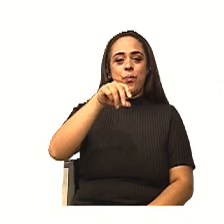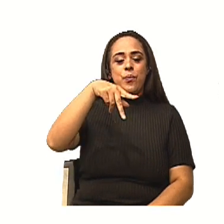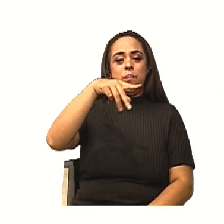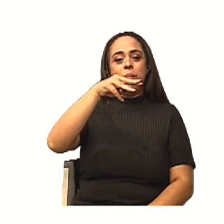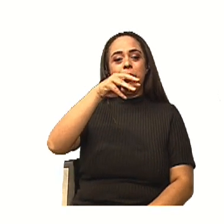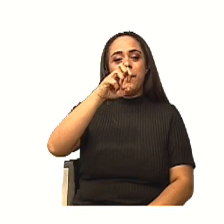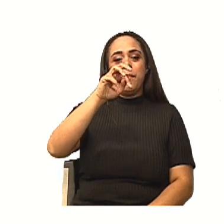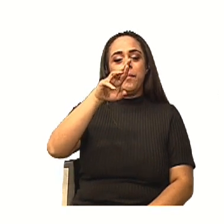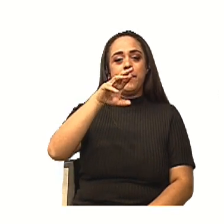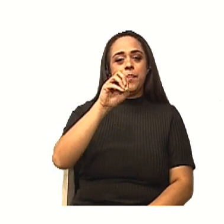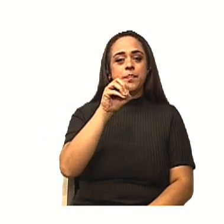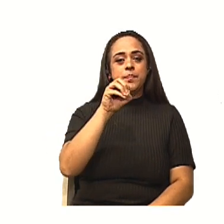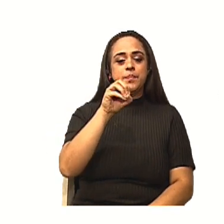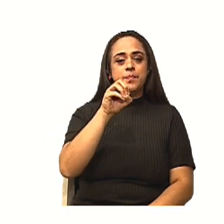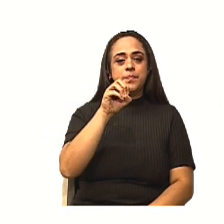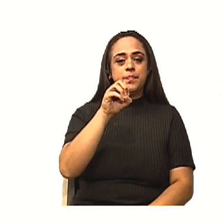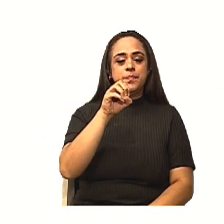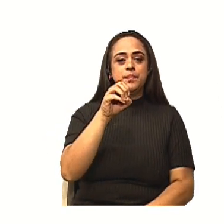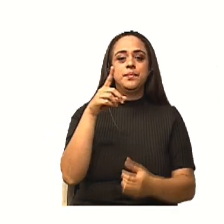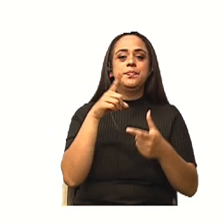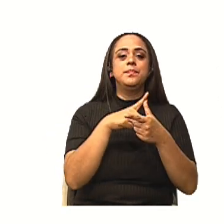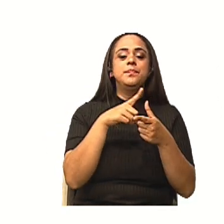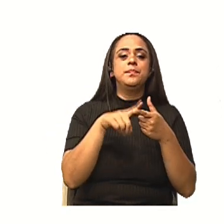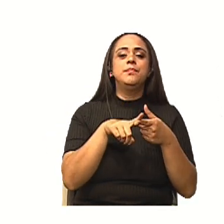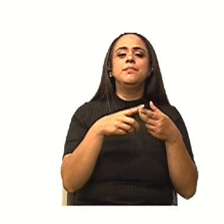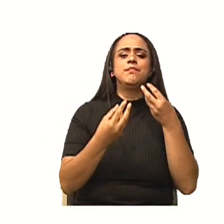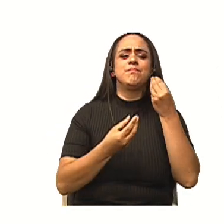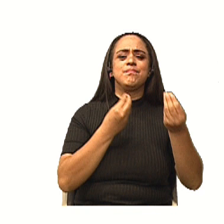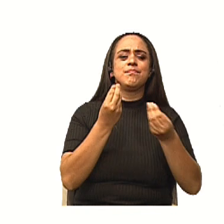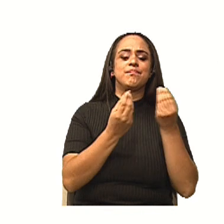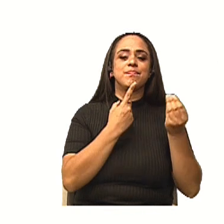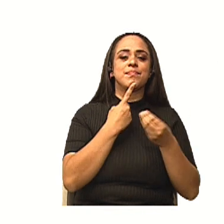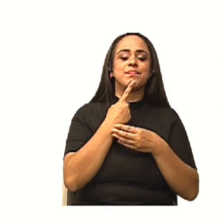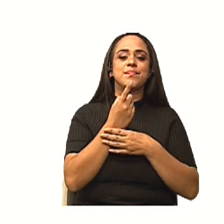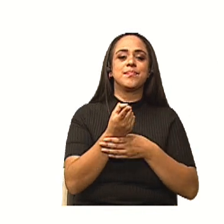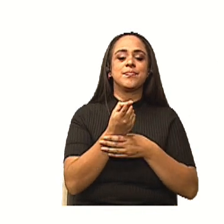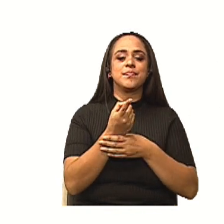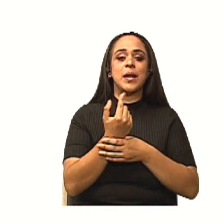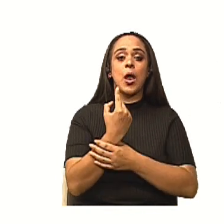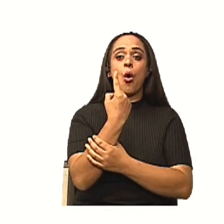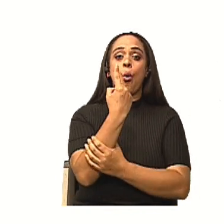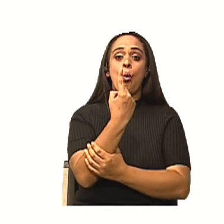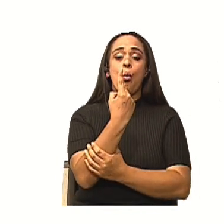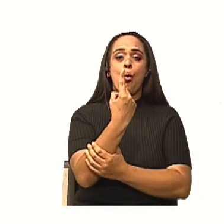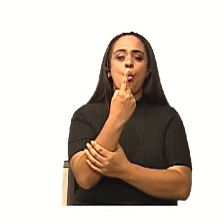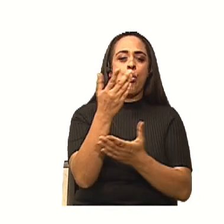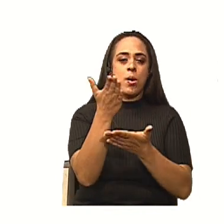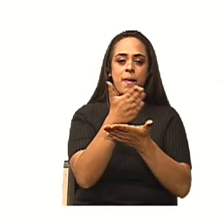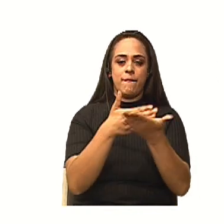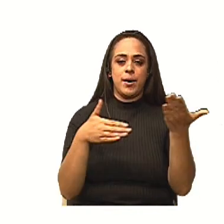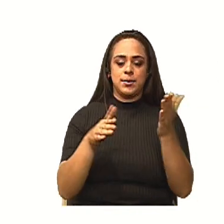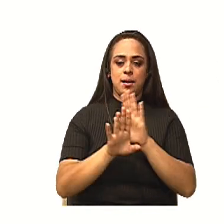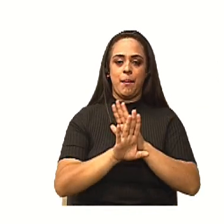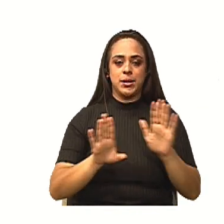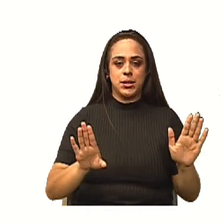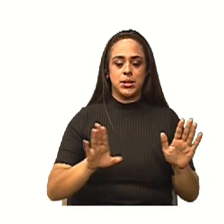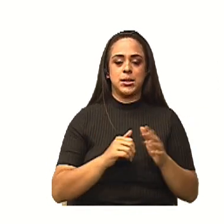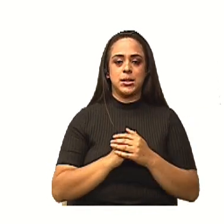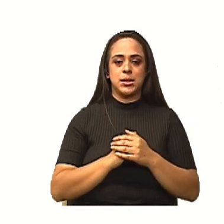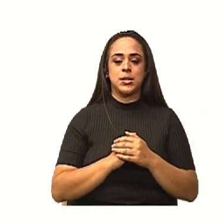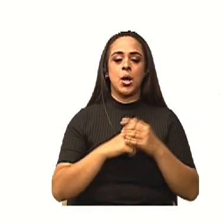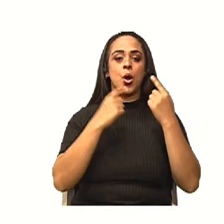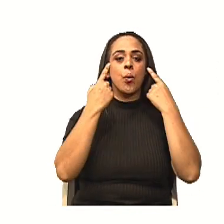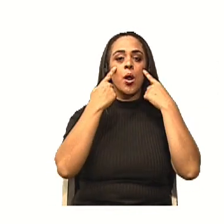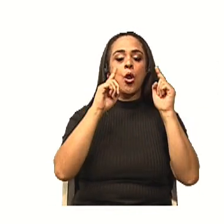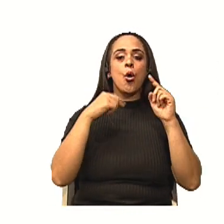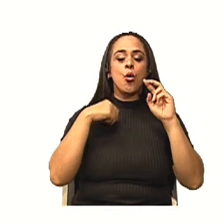pequeña que no es visible. Entonces vamos a decir que una disolución tiene solamente una fase. Una fase es lo que logro